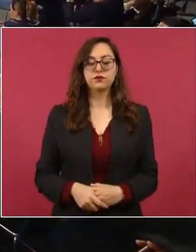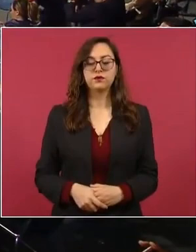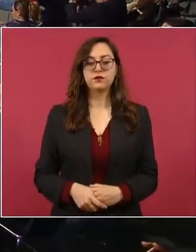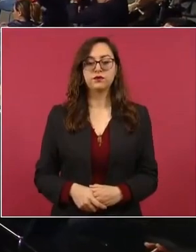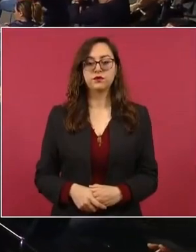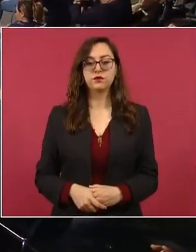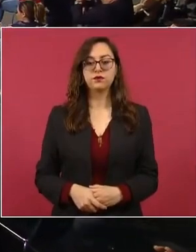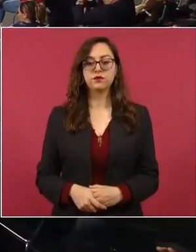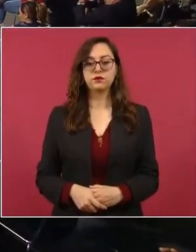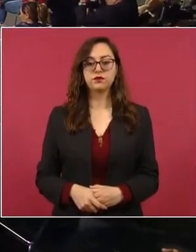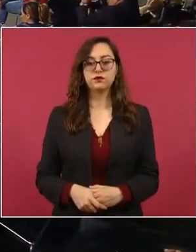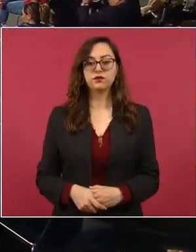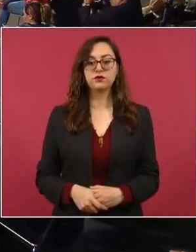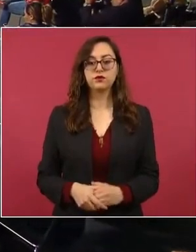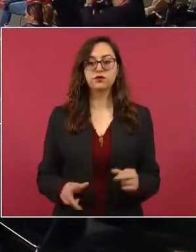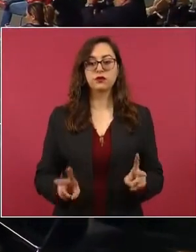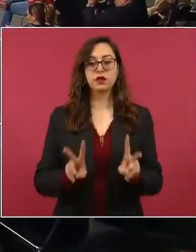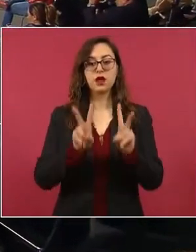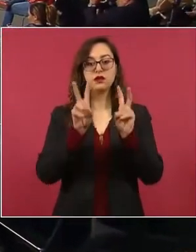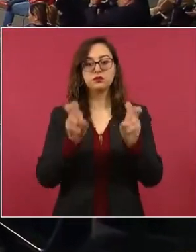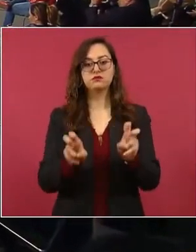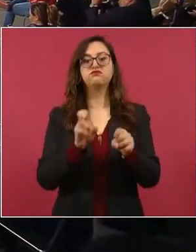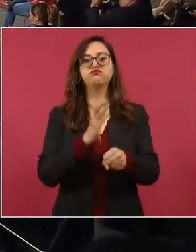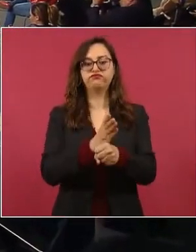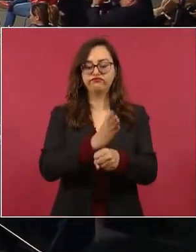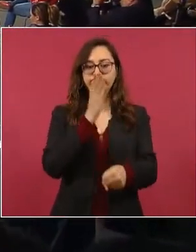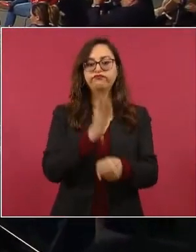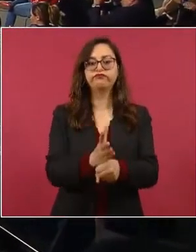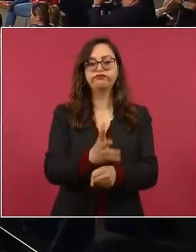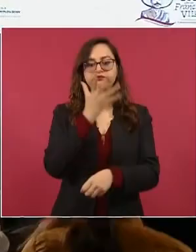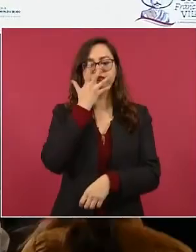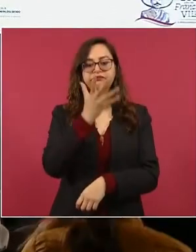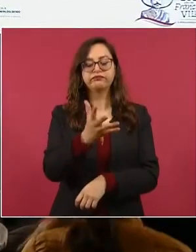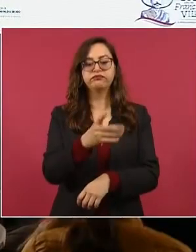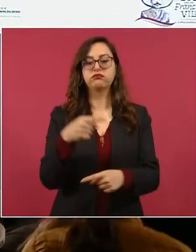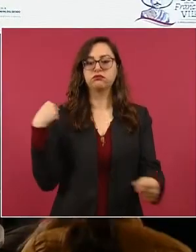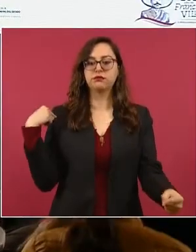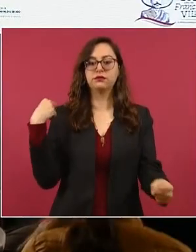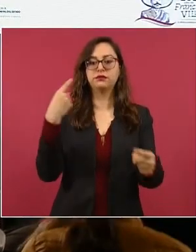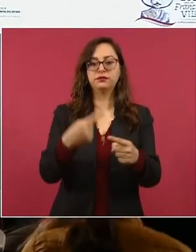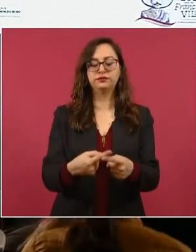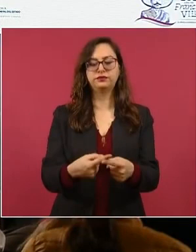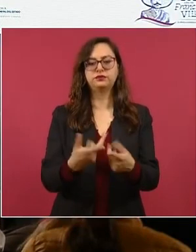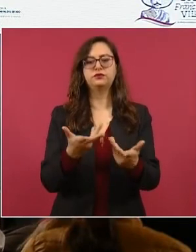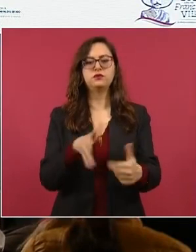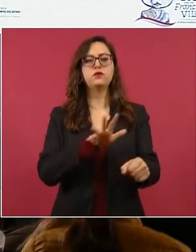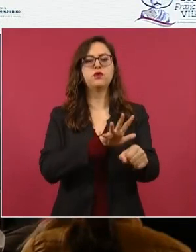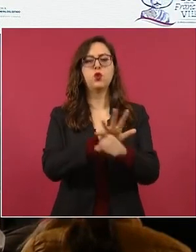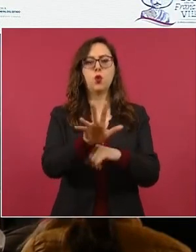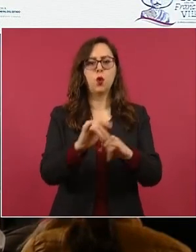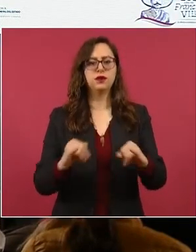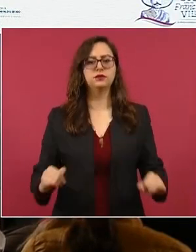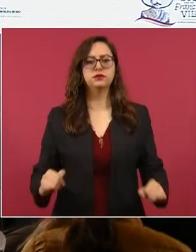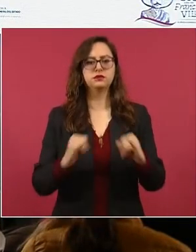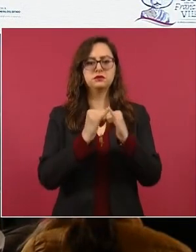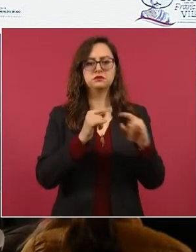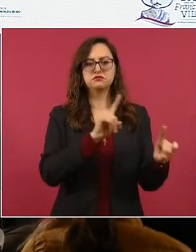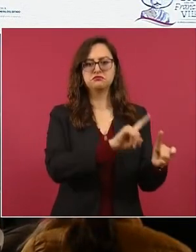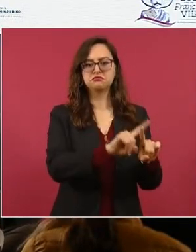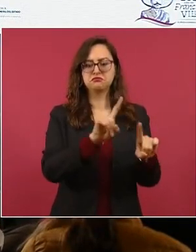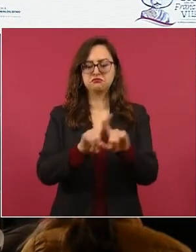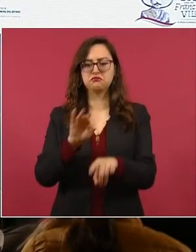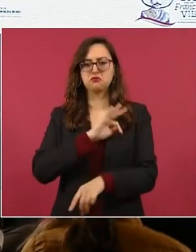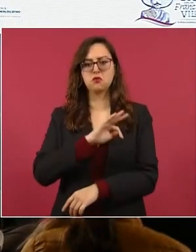cero impunidad, tenemos los avances el día de hoy. Son las instancias que participan a nivel